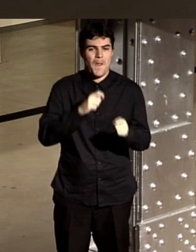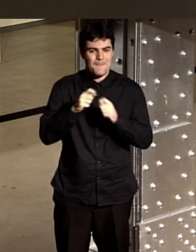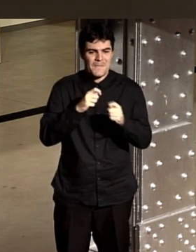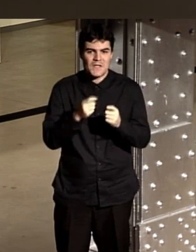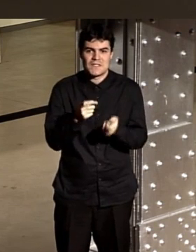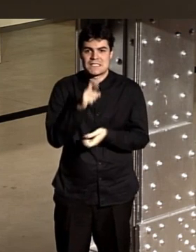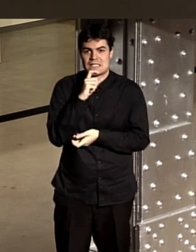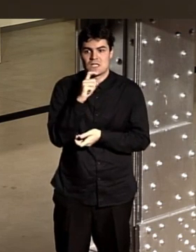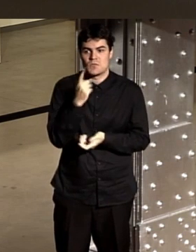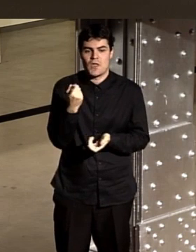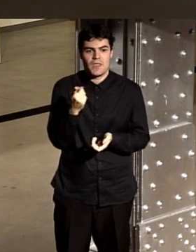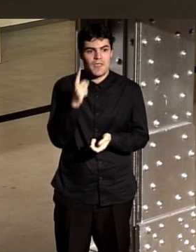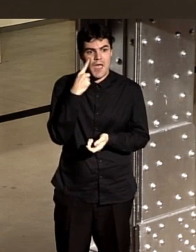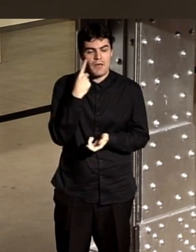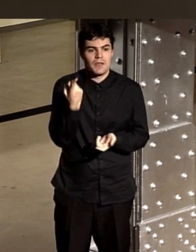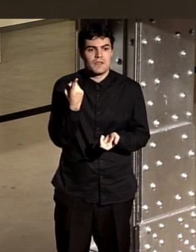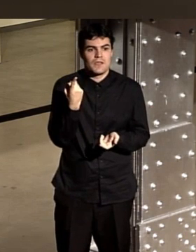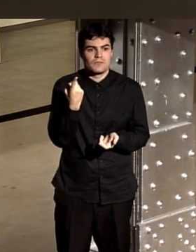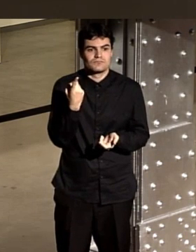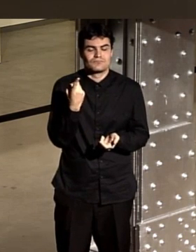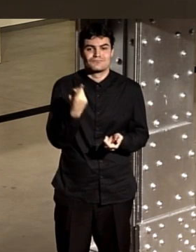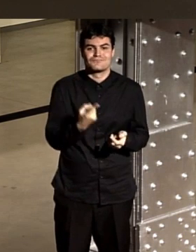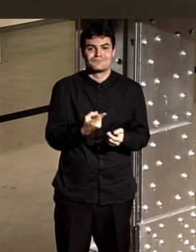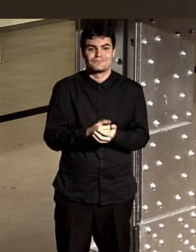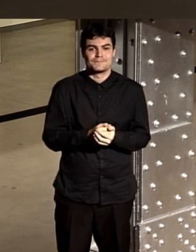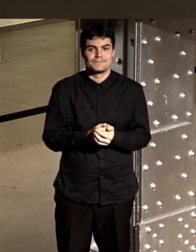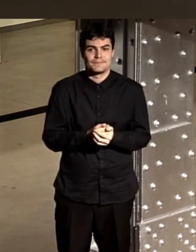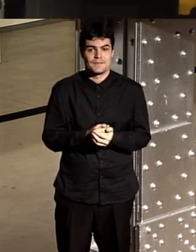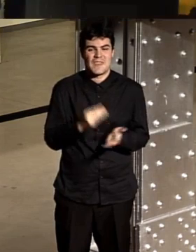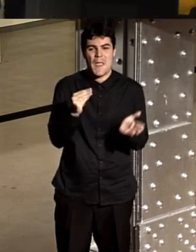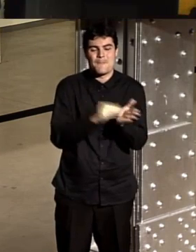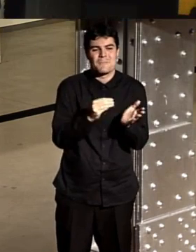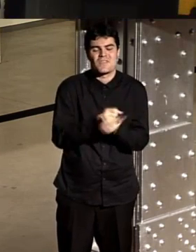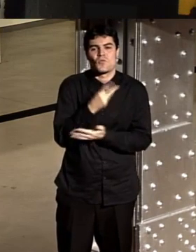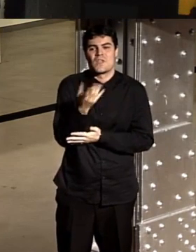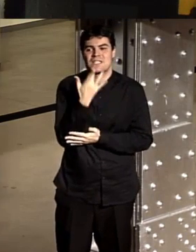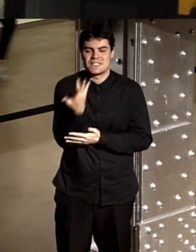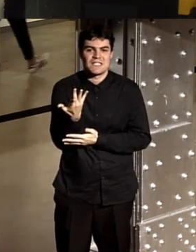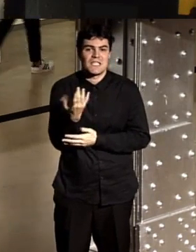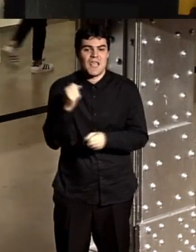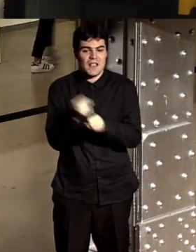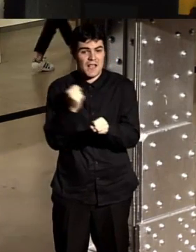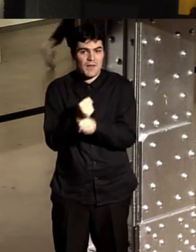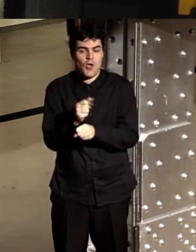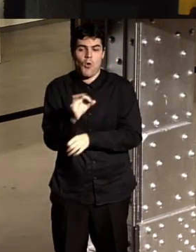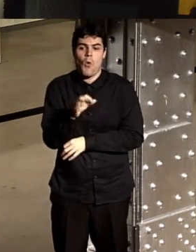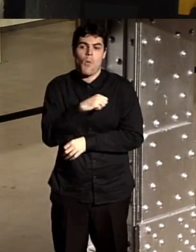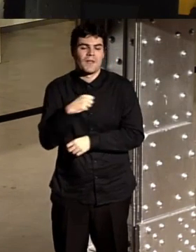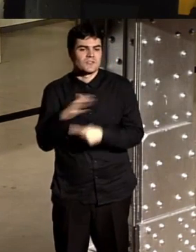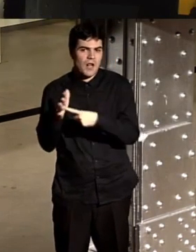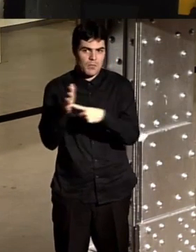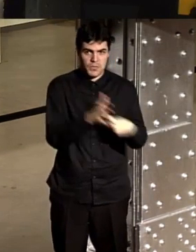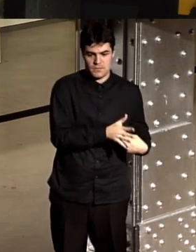¿Cuántas veces, si es que te has encontrado alguna vez, algún caso de discriminación laboral o personal?